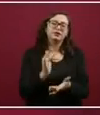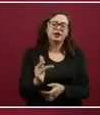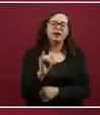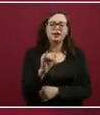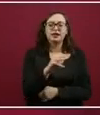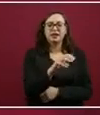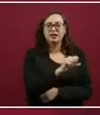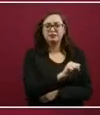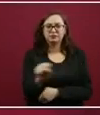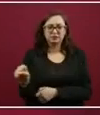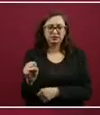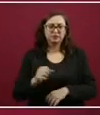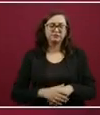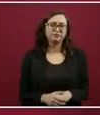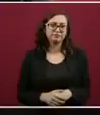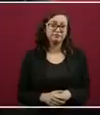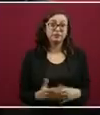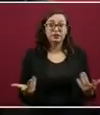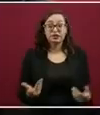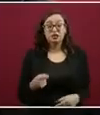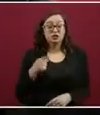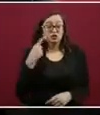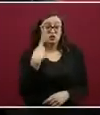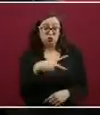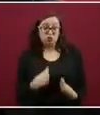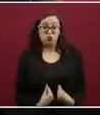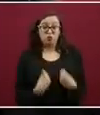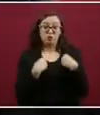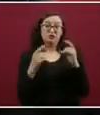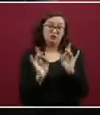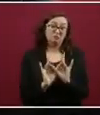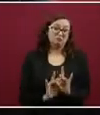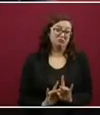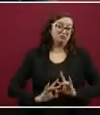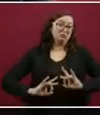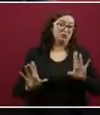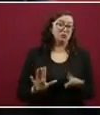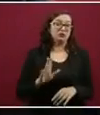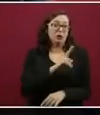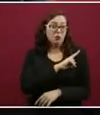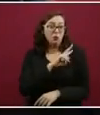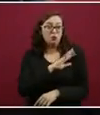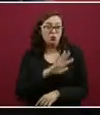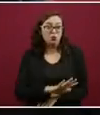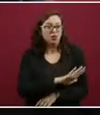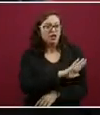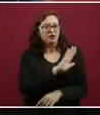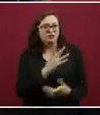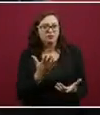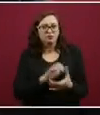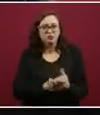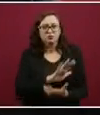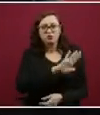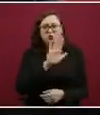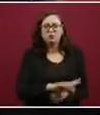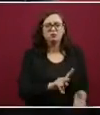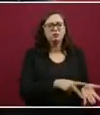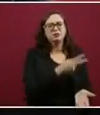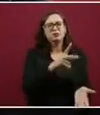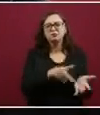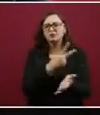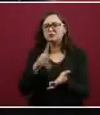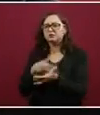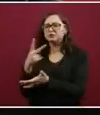desgracia repentina como esta que les estoy narrando y que se repite todos los días en todos los rincones del país, siempre está